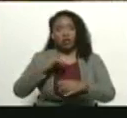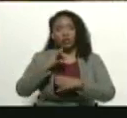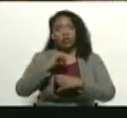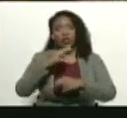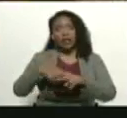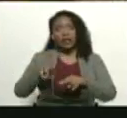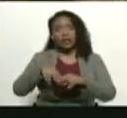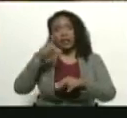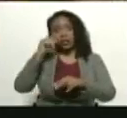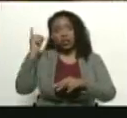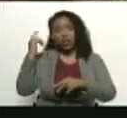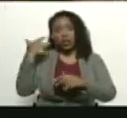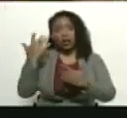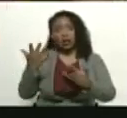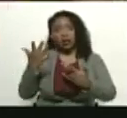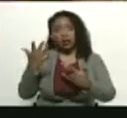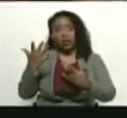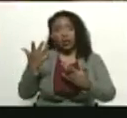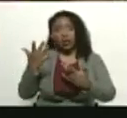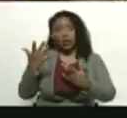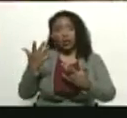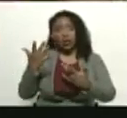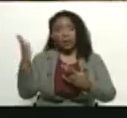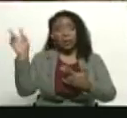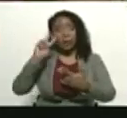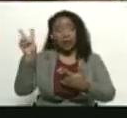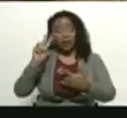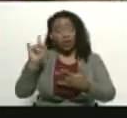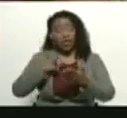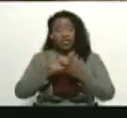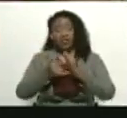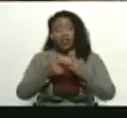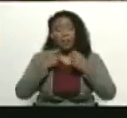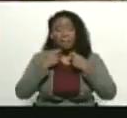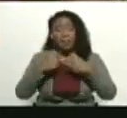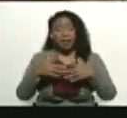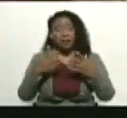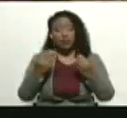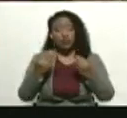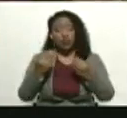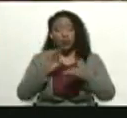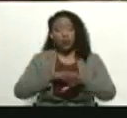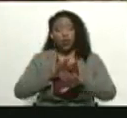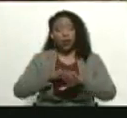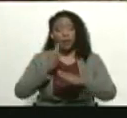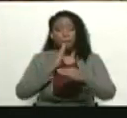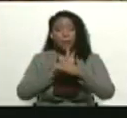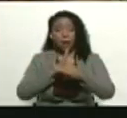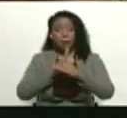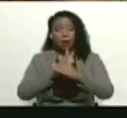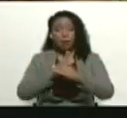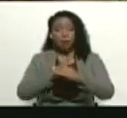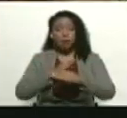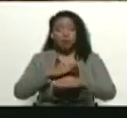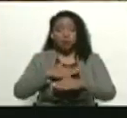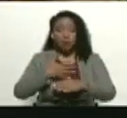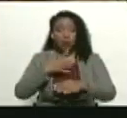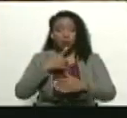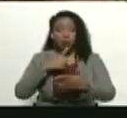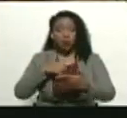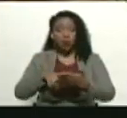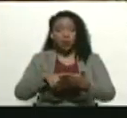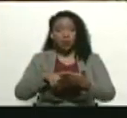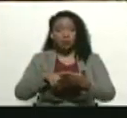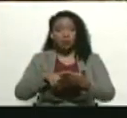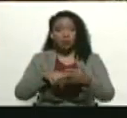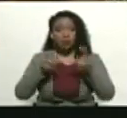ha significado para el país pérdidas importantes, enormes, que han obstaculizado el poder cumplir algunas metas del milenio